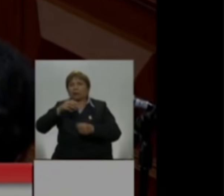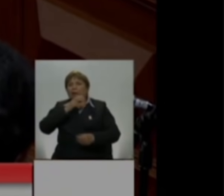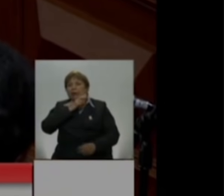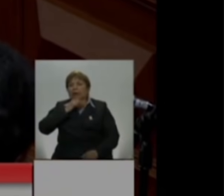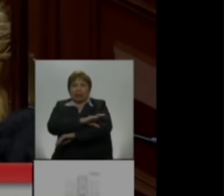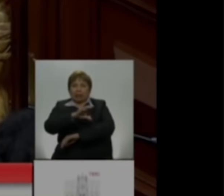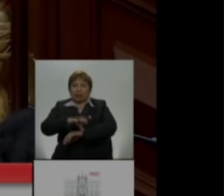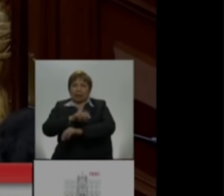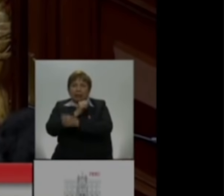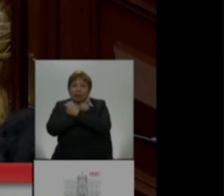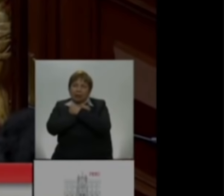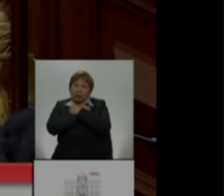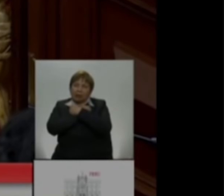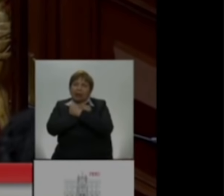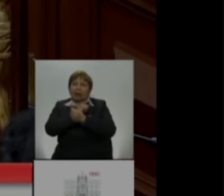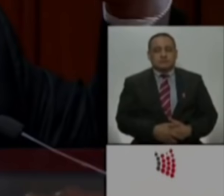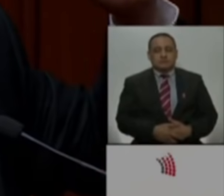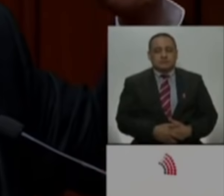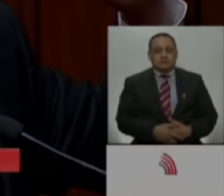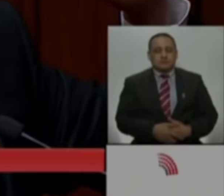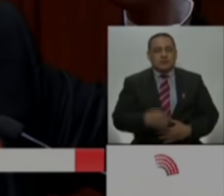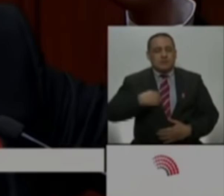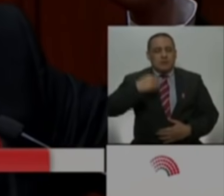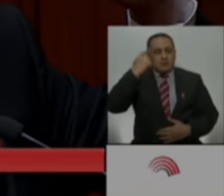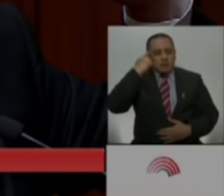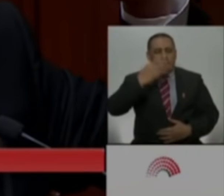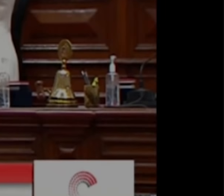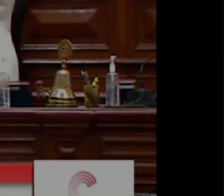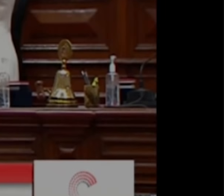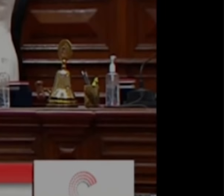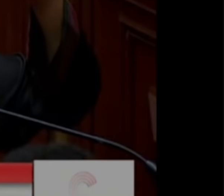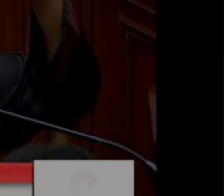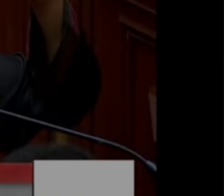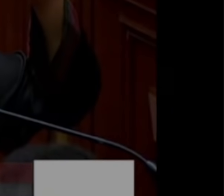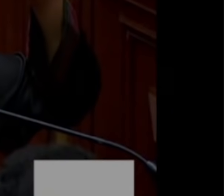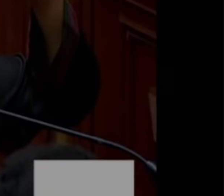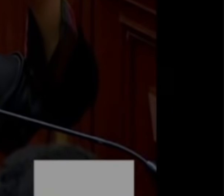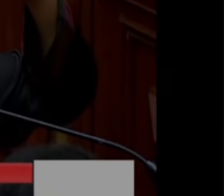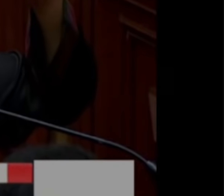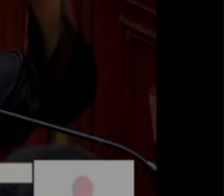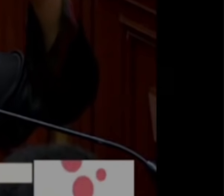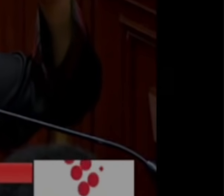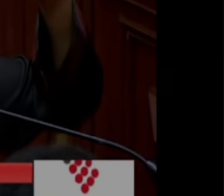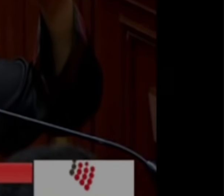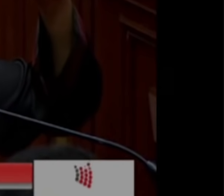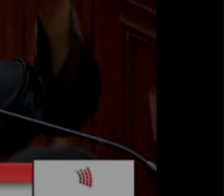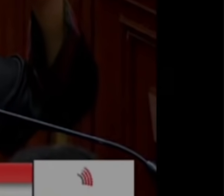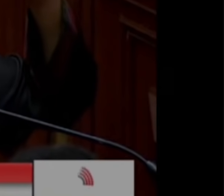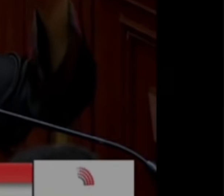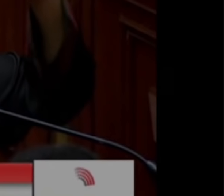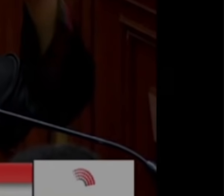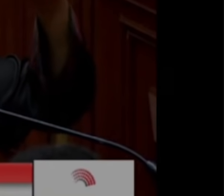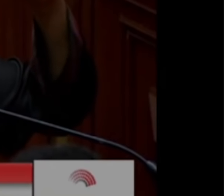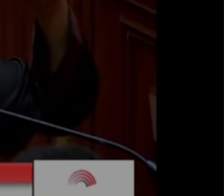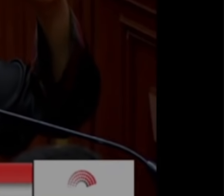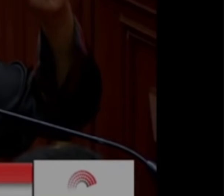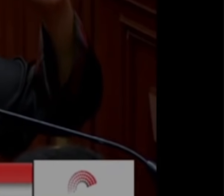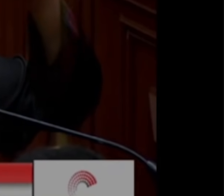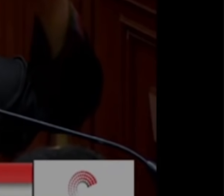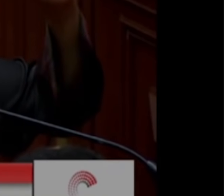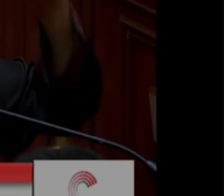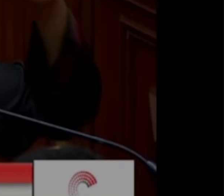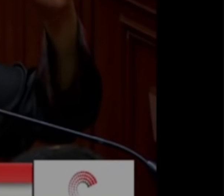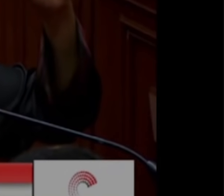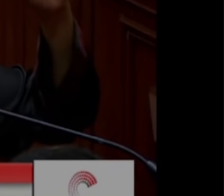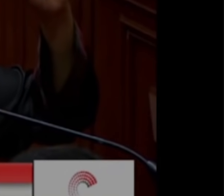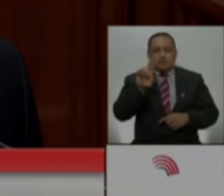grau seminario por mis padres en memoria de mis abuelos por la memoria de tomás al tito condemayta cecilia túpac amaru y micaela